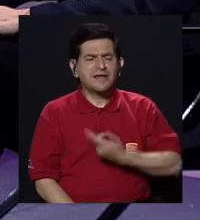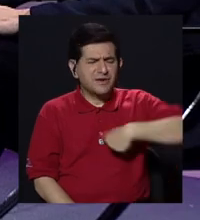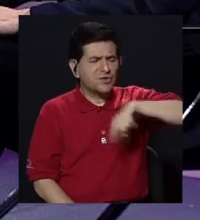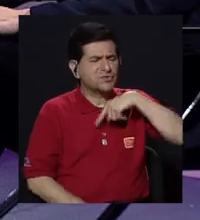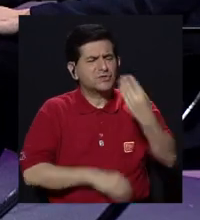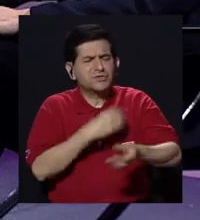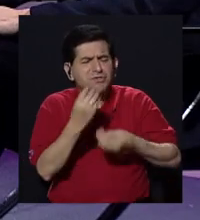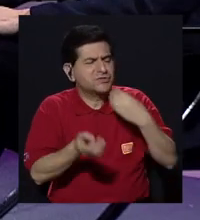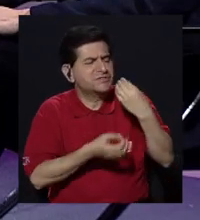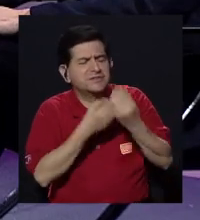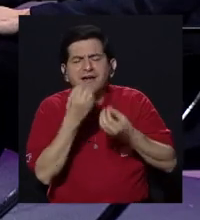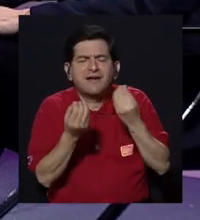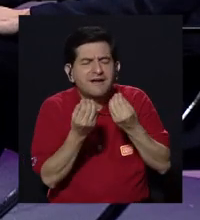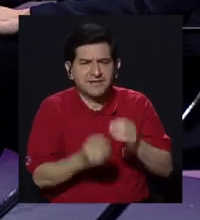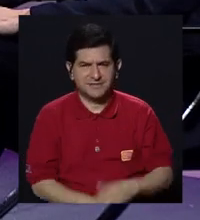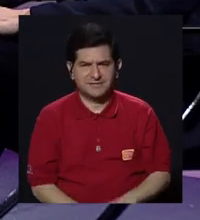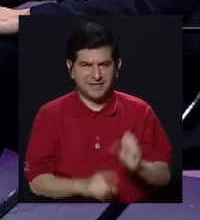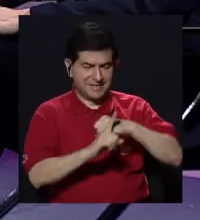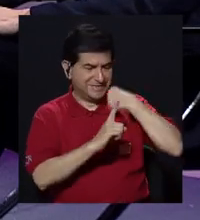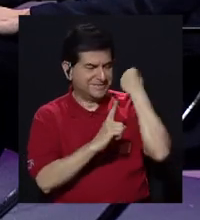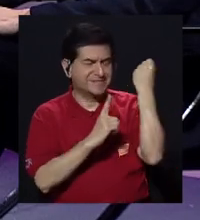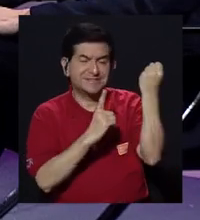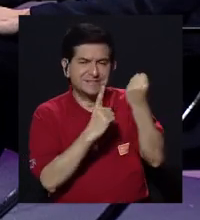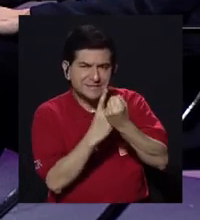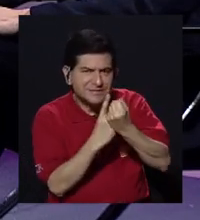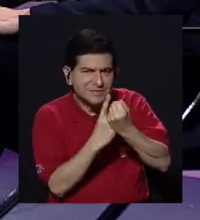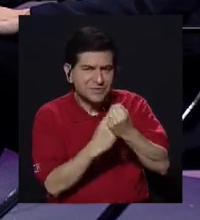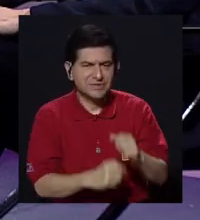hacer en el estado de la situación